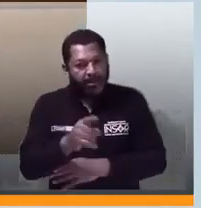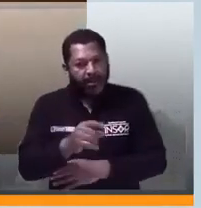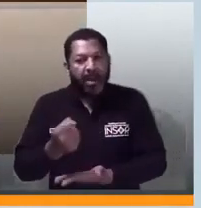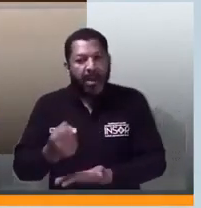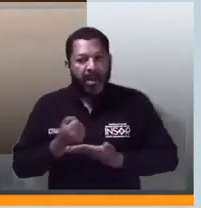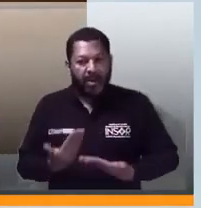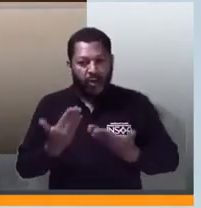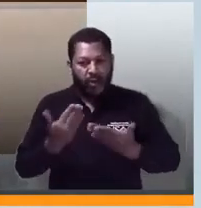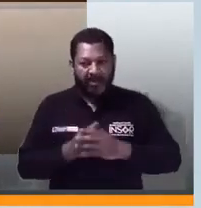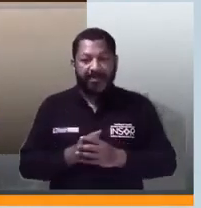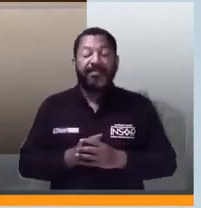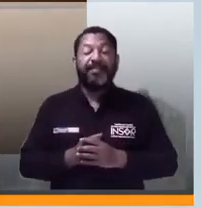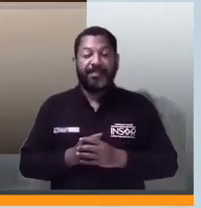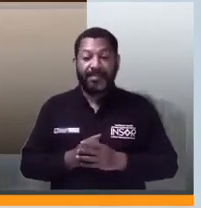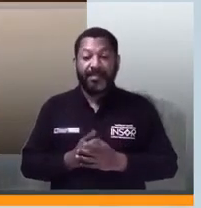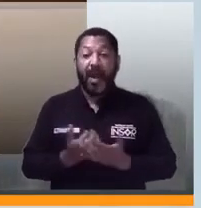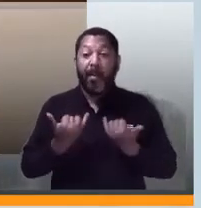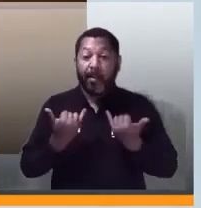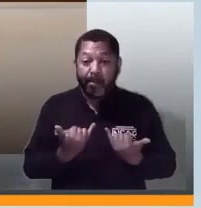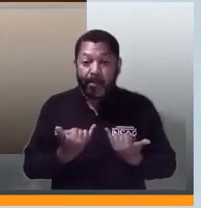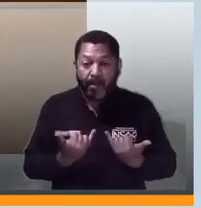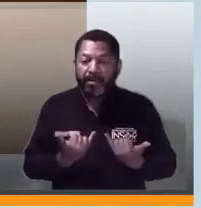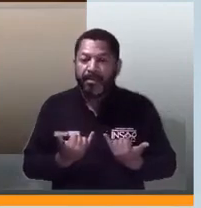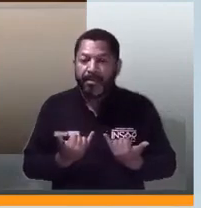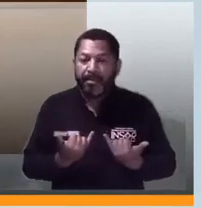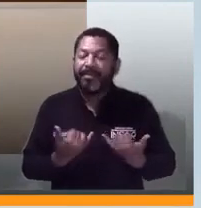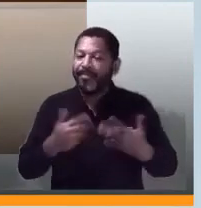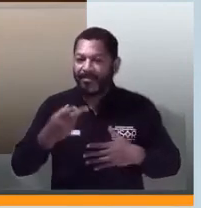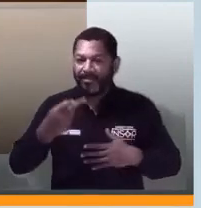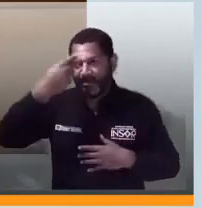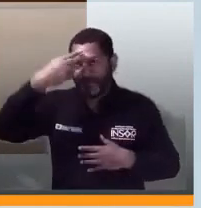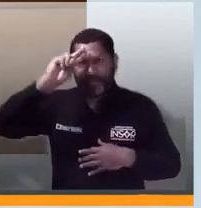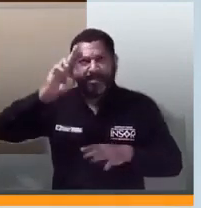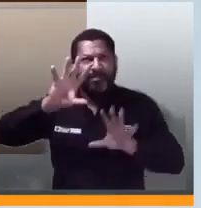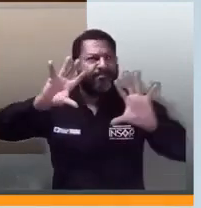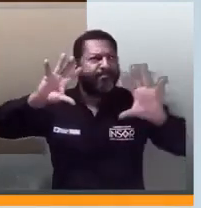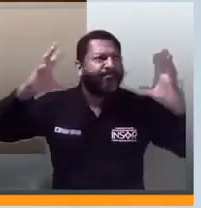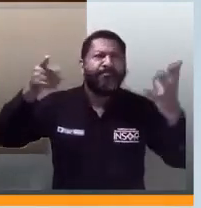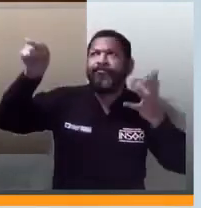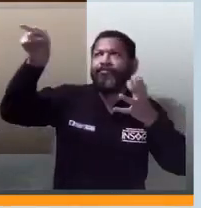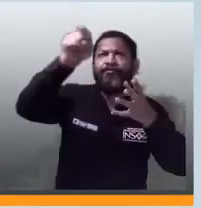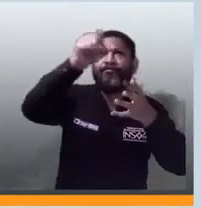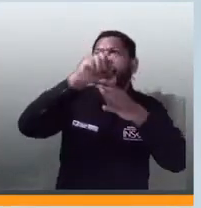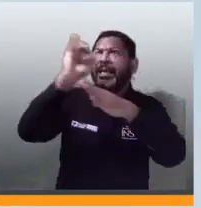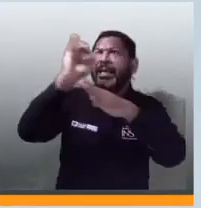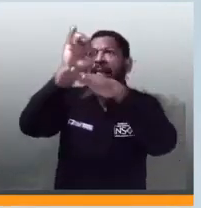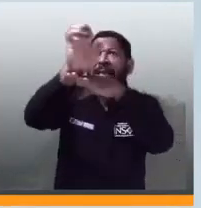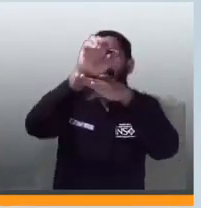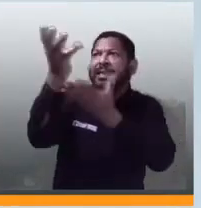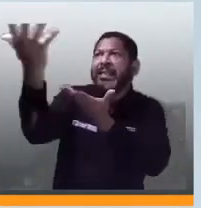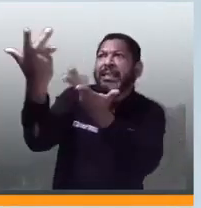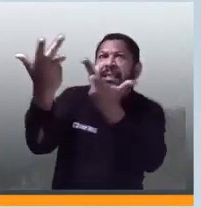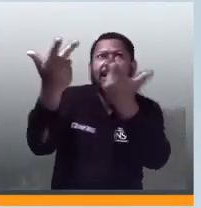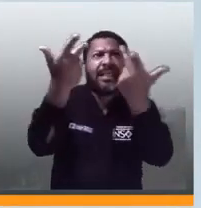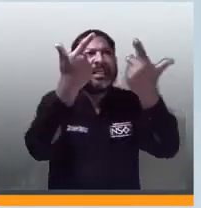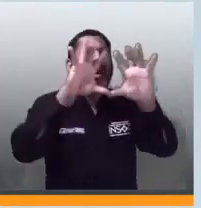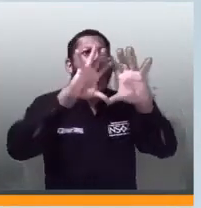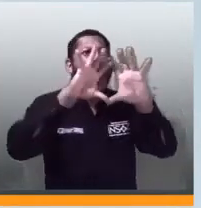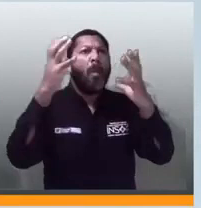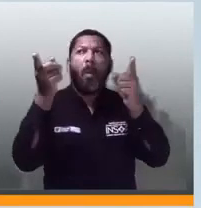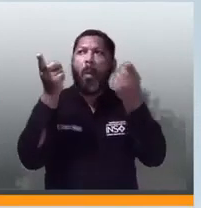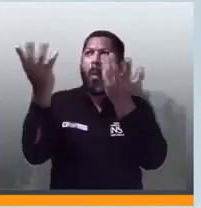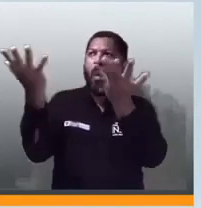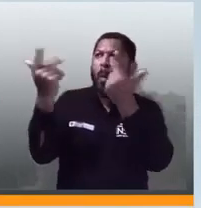interesante también su aporte, y de esa manera tuvimos una mirada bastante global de instituciones de diferentes tamaños, de